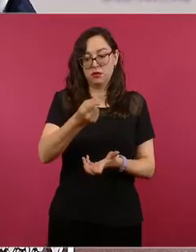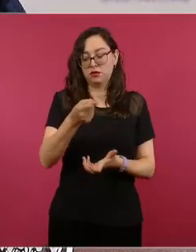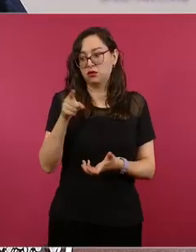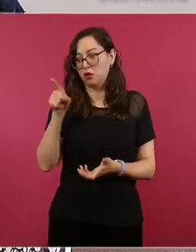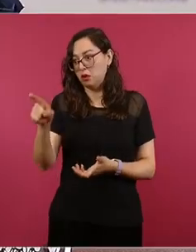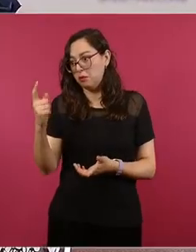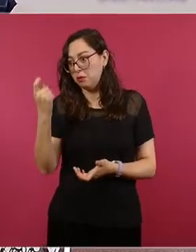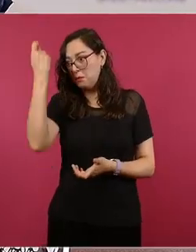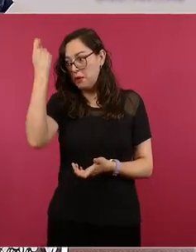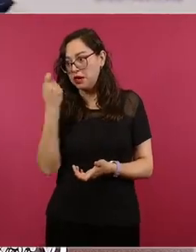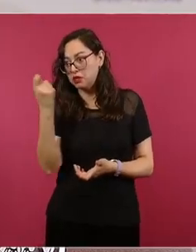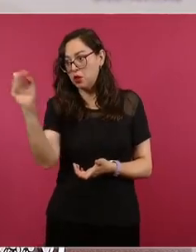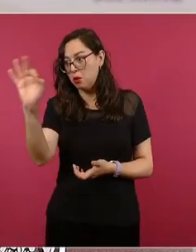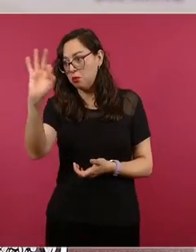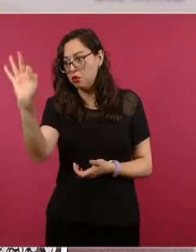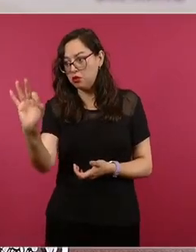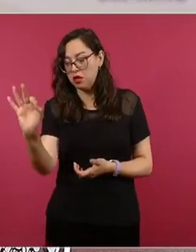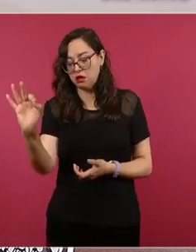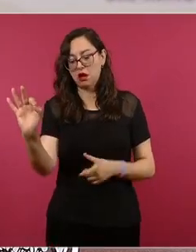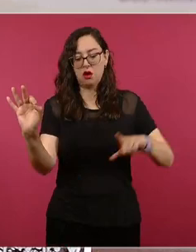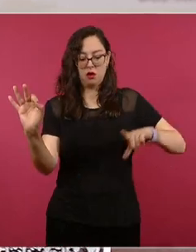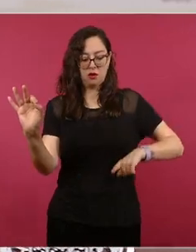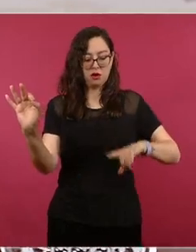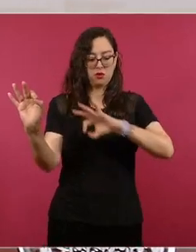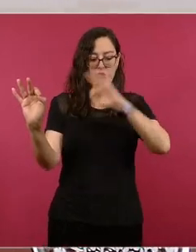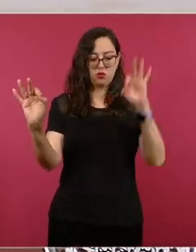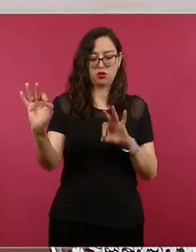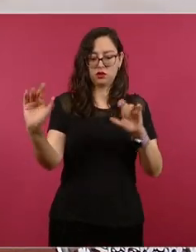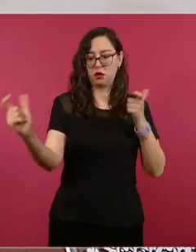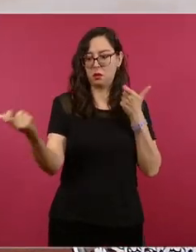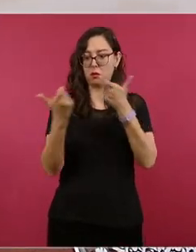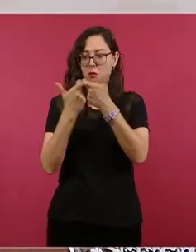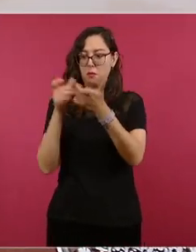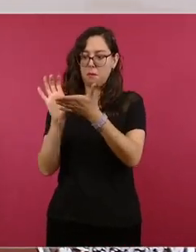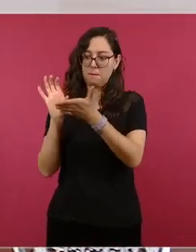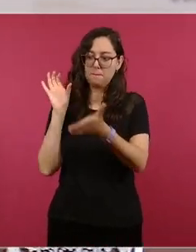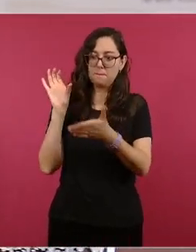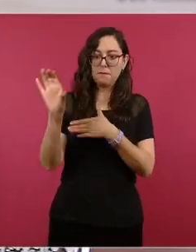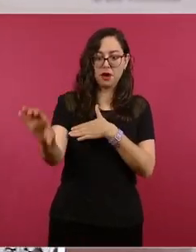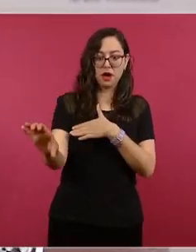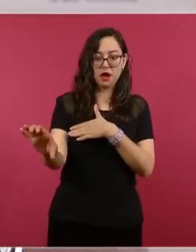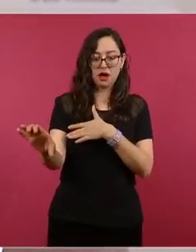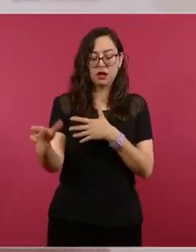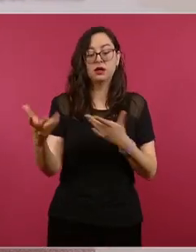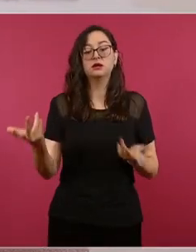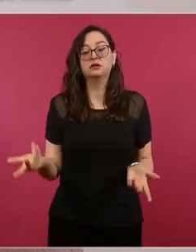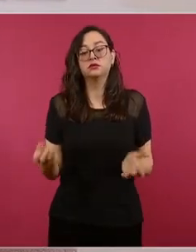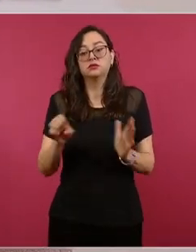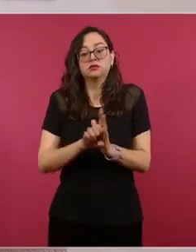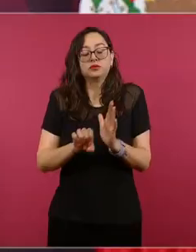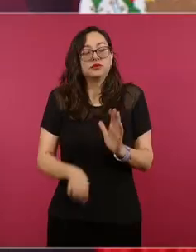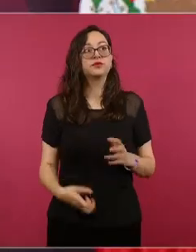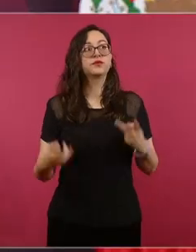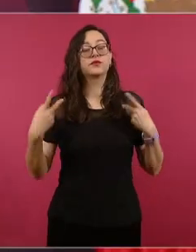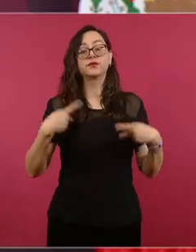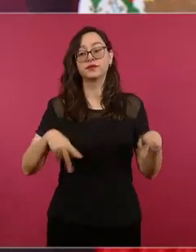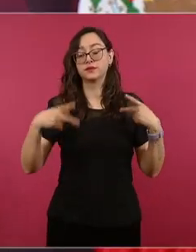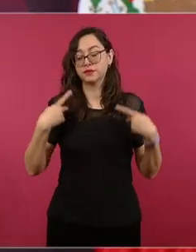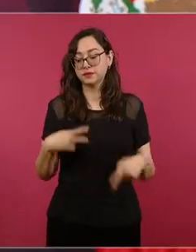compensatorio, para que el que se jubile con el